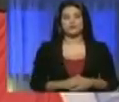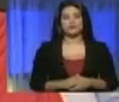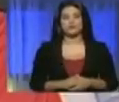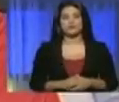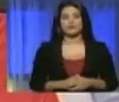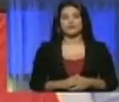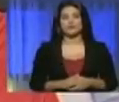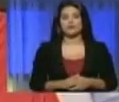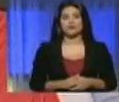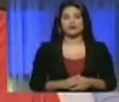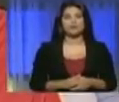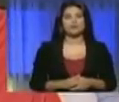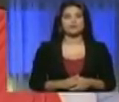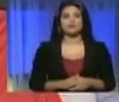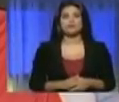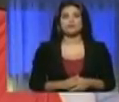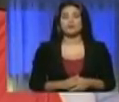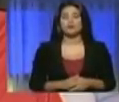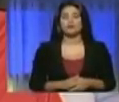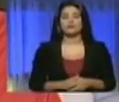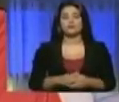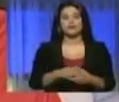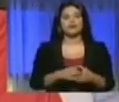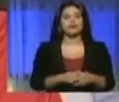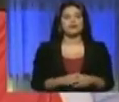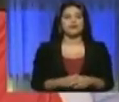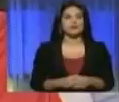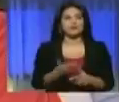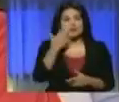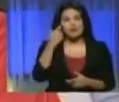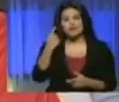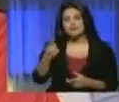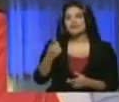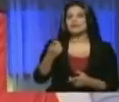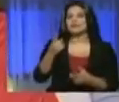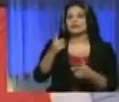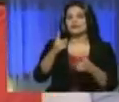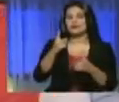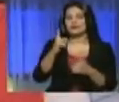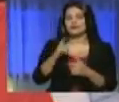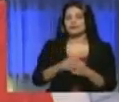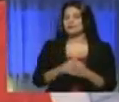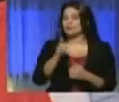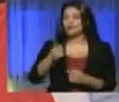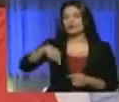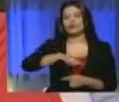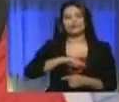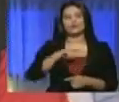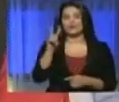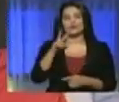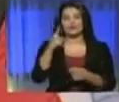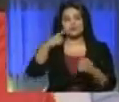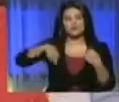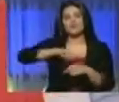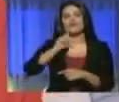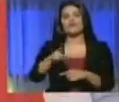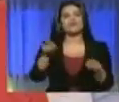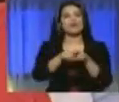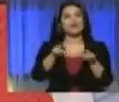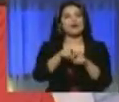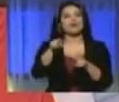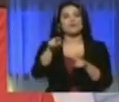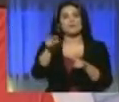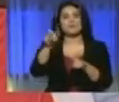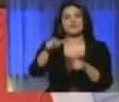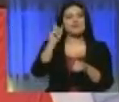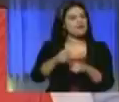oportunidad nuevamente. Y tenemos que ser como Yolimar, presidente, todos nosotros. Bailar para